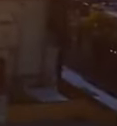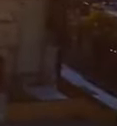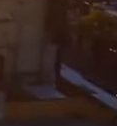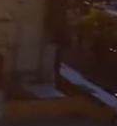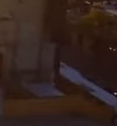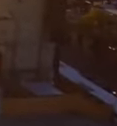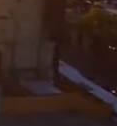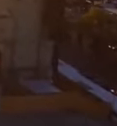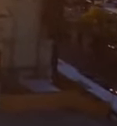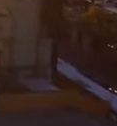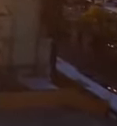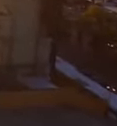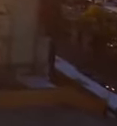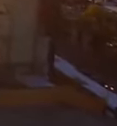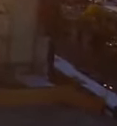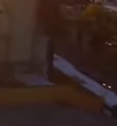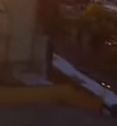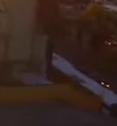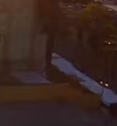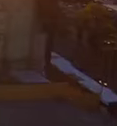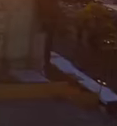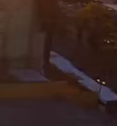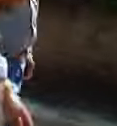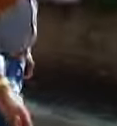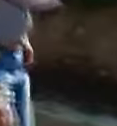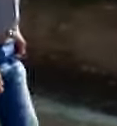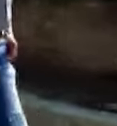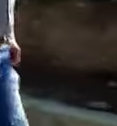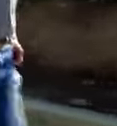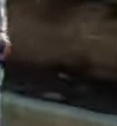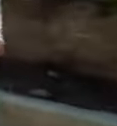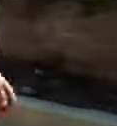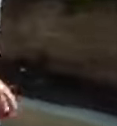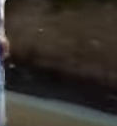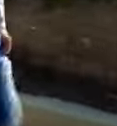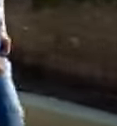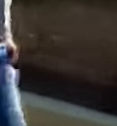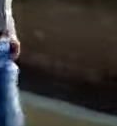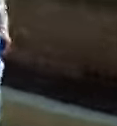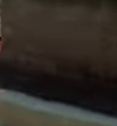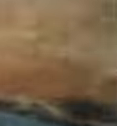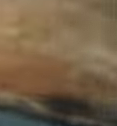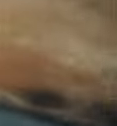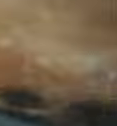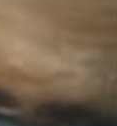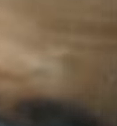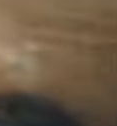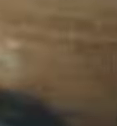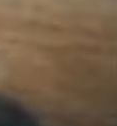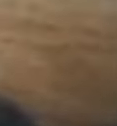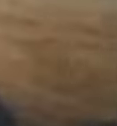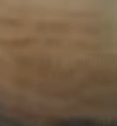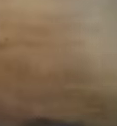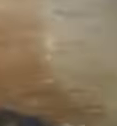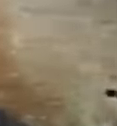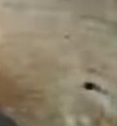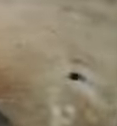Durante muchos años, las comunidades remotas de Oaxaca, en su mayoría integradas por población indígena, permanecieron en el